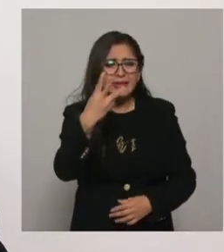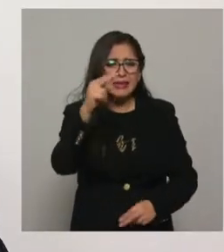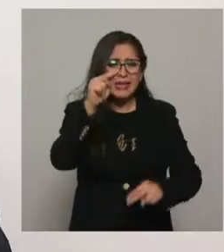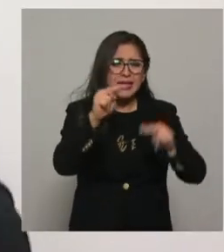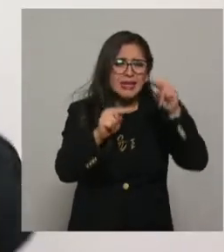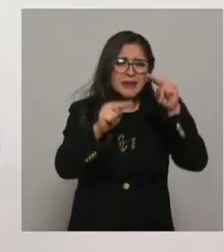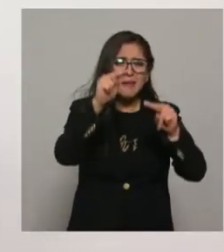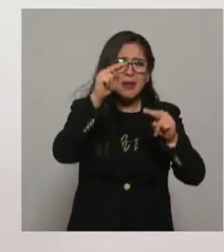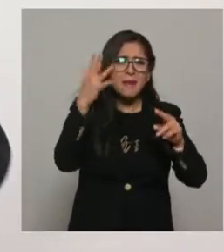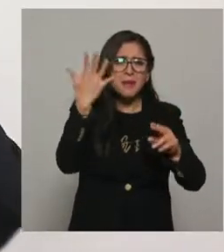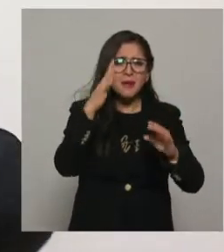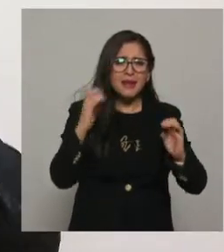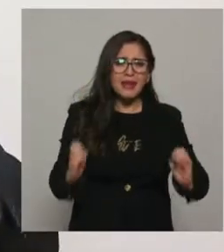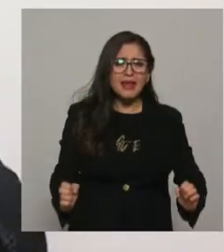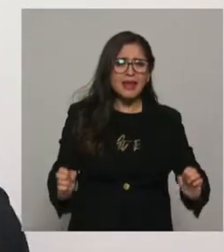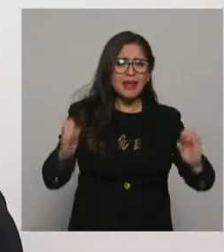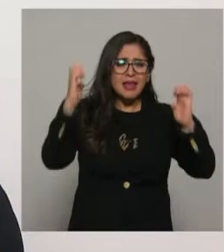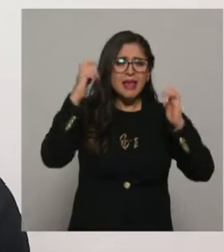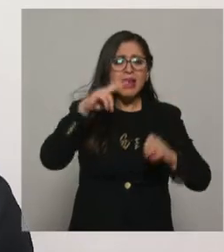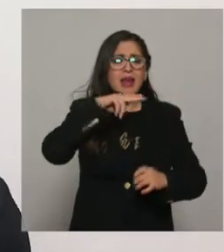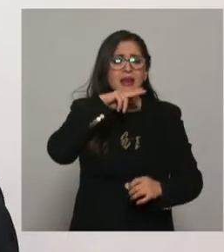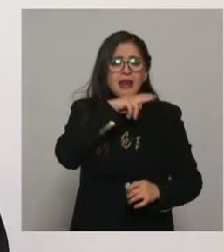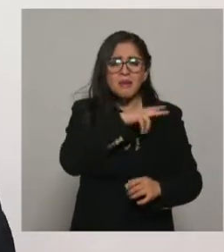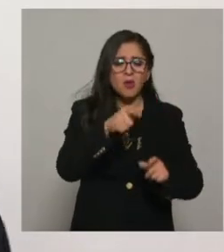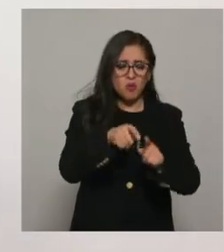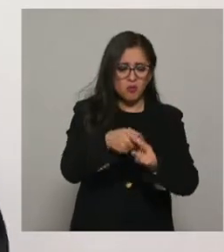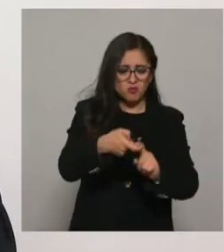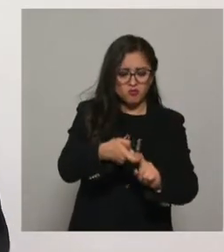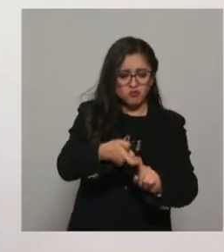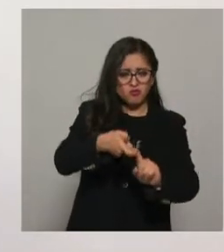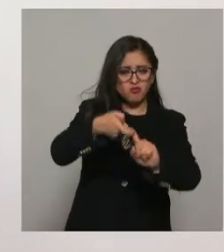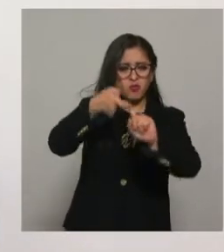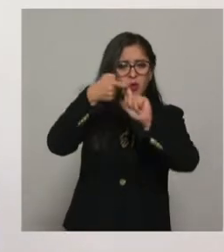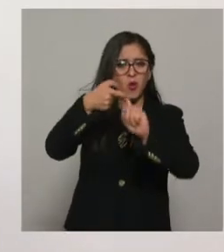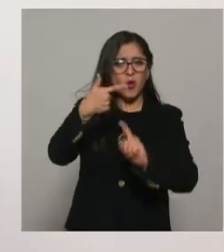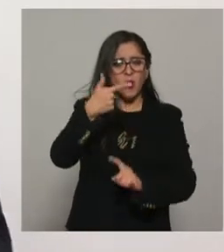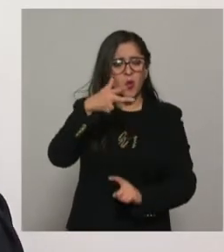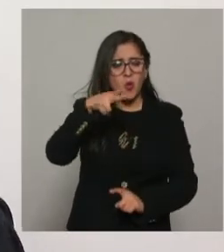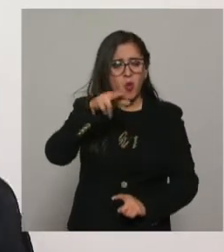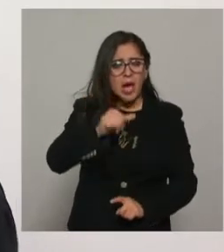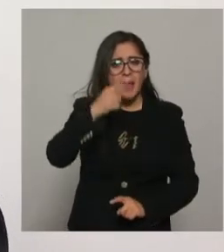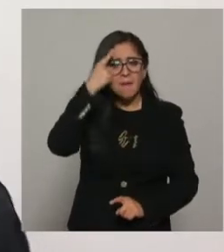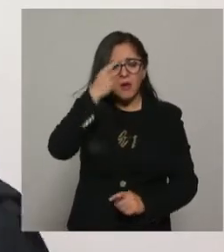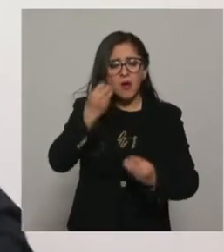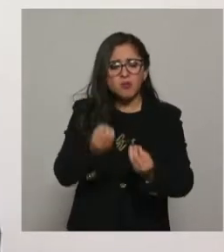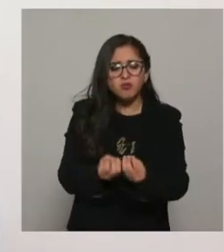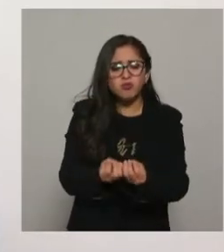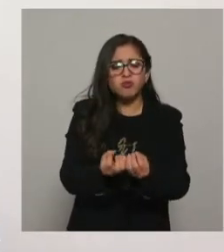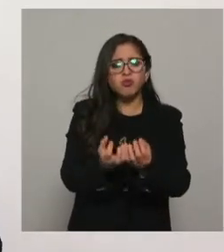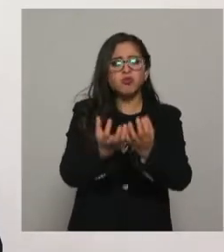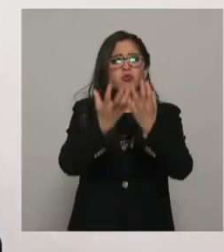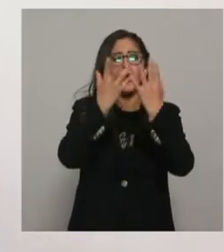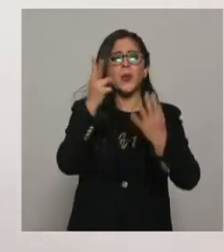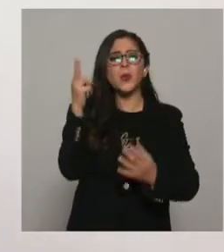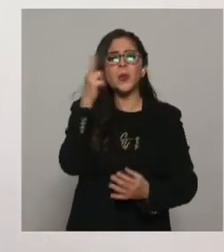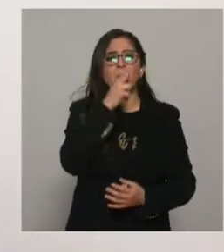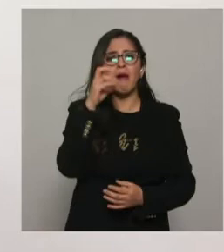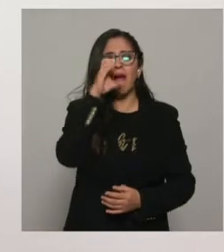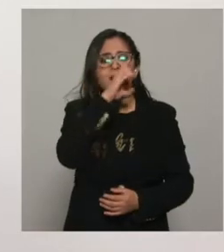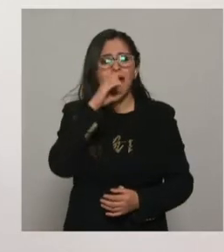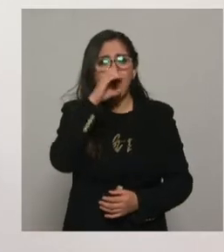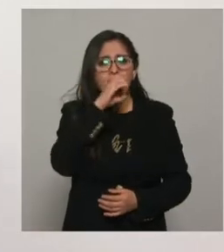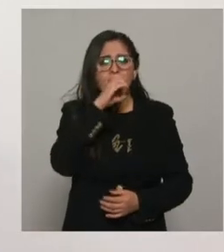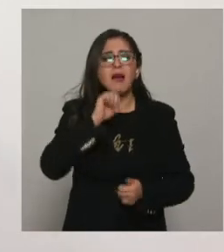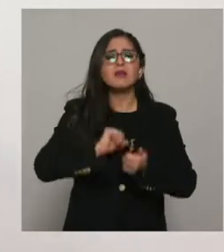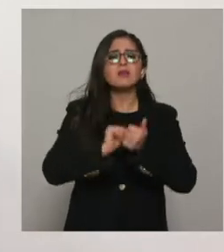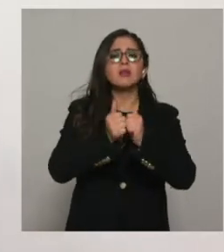edificio, y hay que sostenerlos con grúa para meterles aire caliente y elevarlos. Otro de los